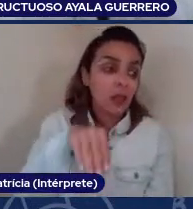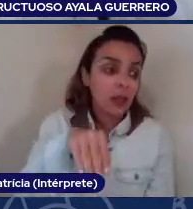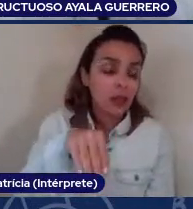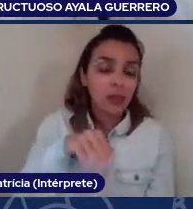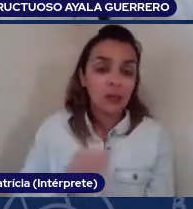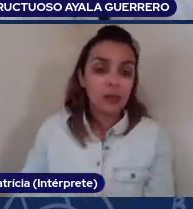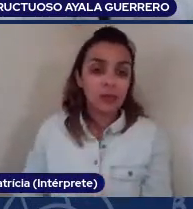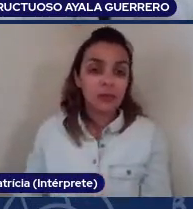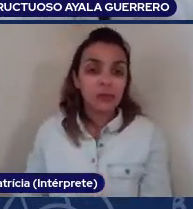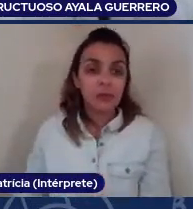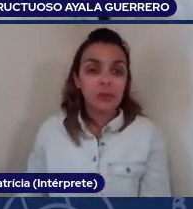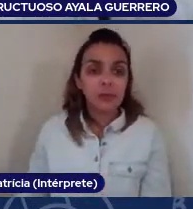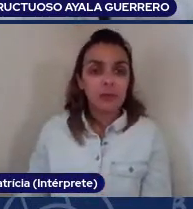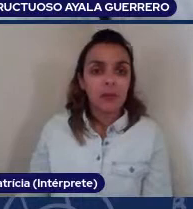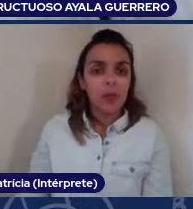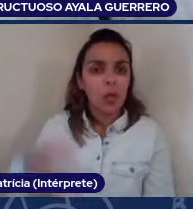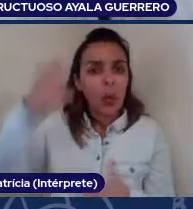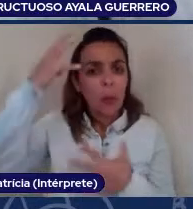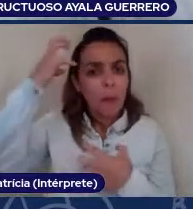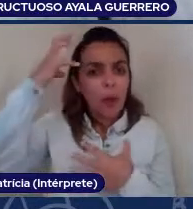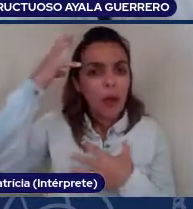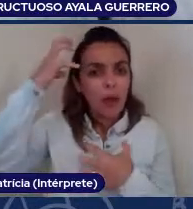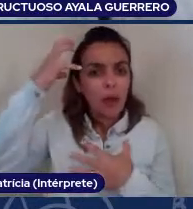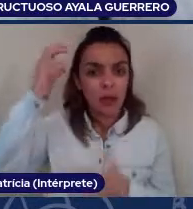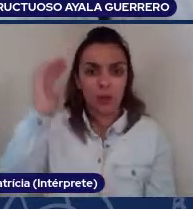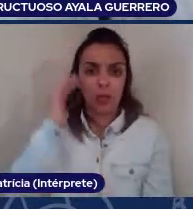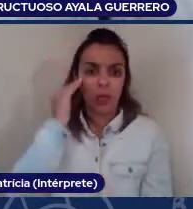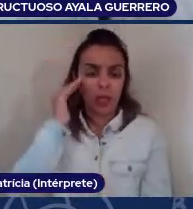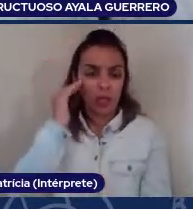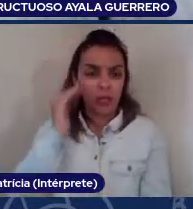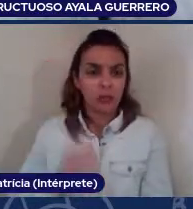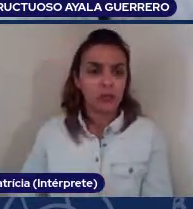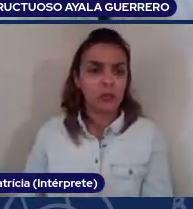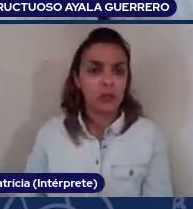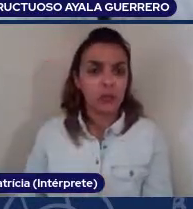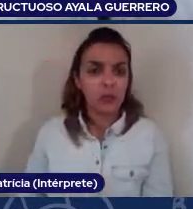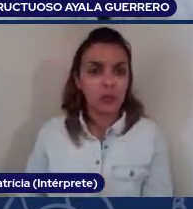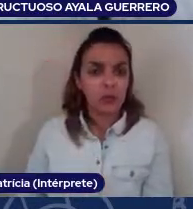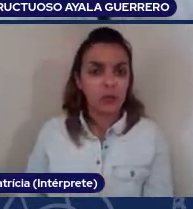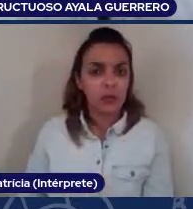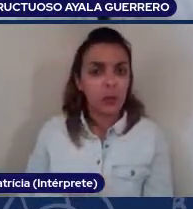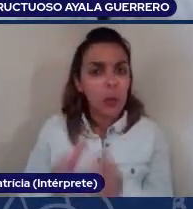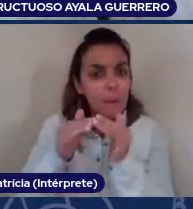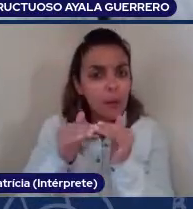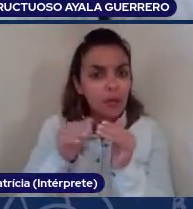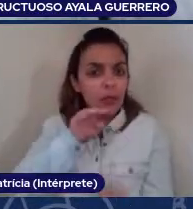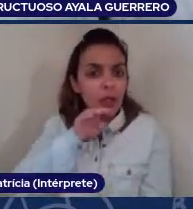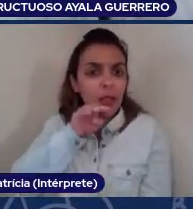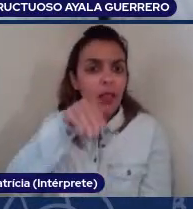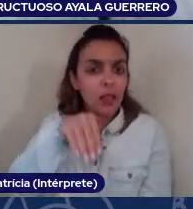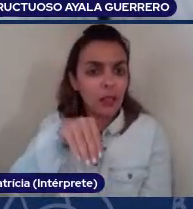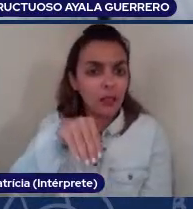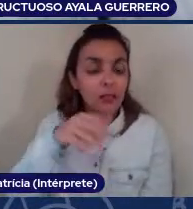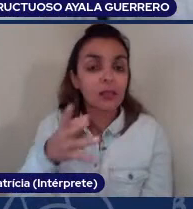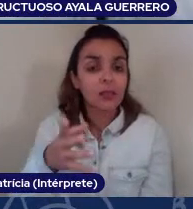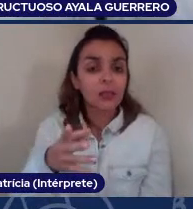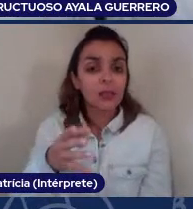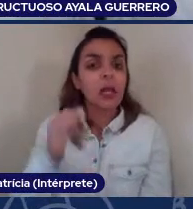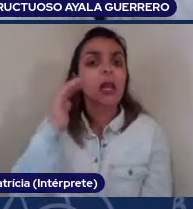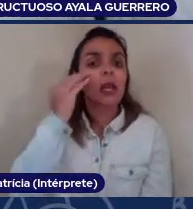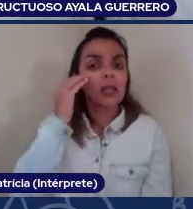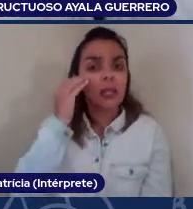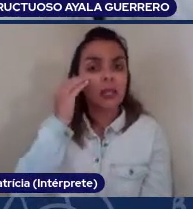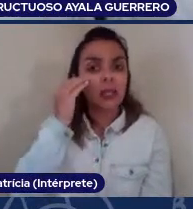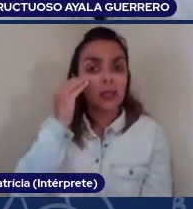y el macaco lo ve y entiende que el investigador le pide saca la lengua. Así que entendió la señal,